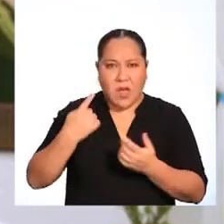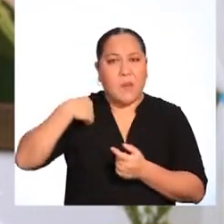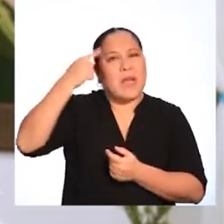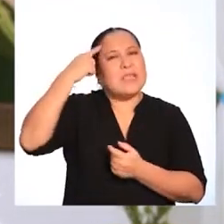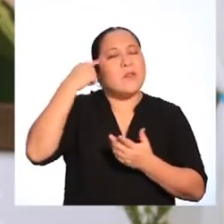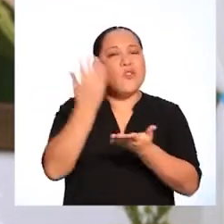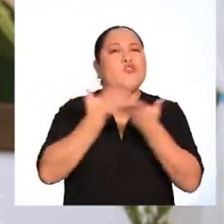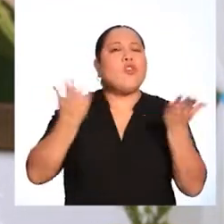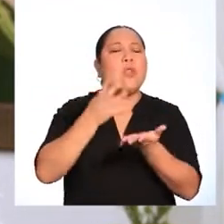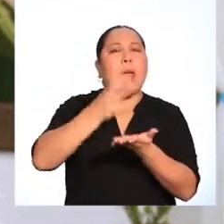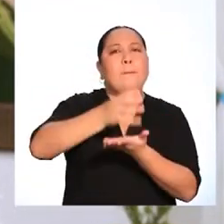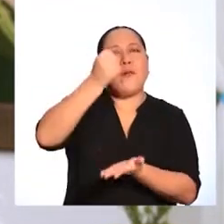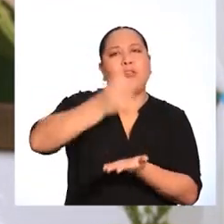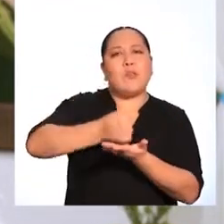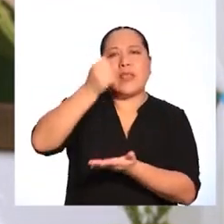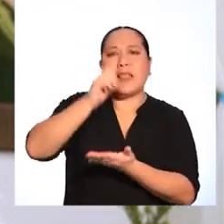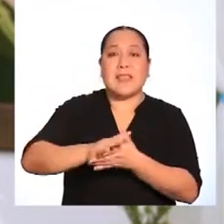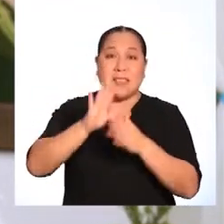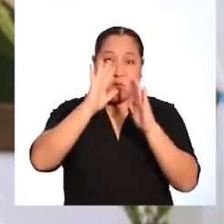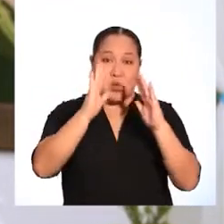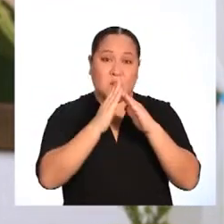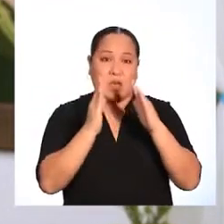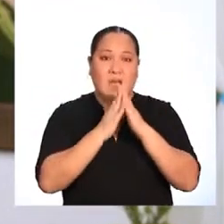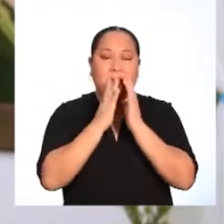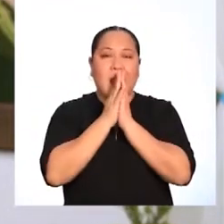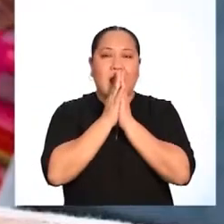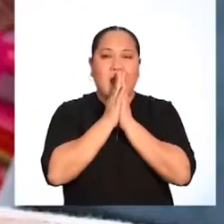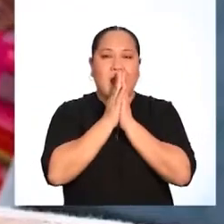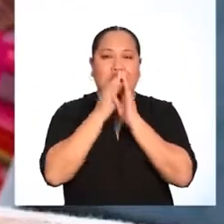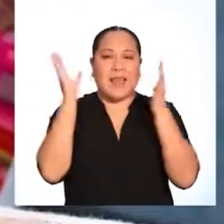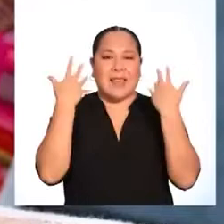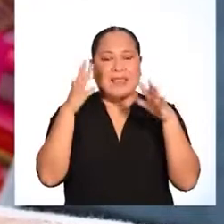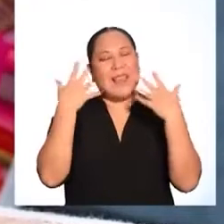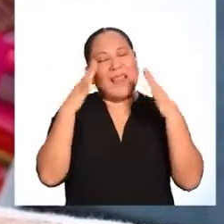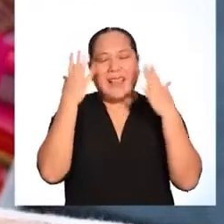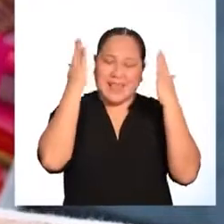pensemos donde pueden haber botellas de plástico en casa